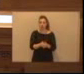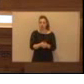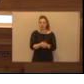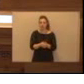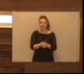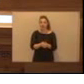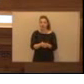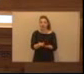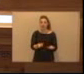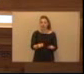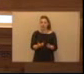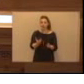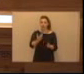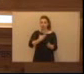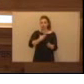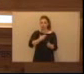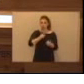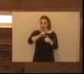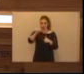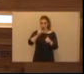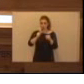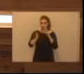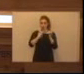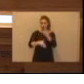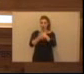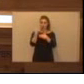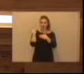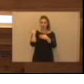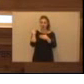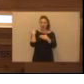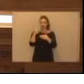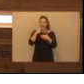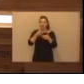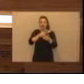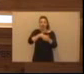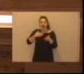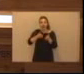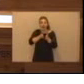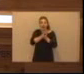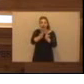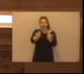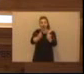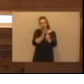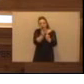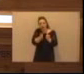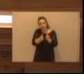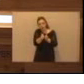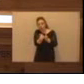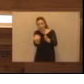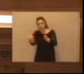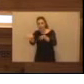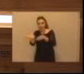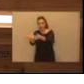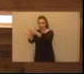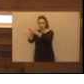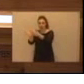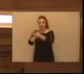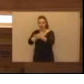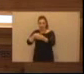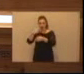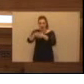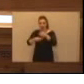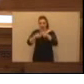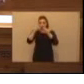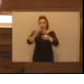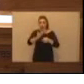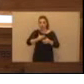es que el Ayuntamiento de Gijón en aquellos momentos pedía este pinchazo en la griega. Era la solución que planteaba el Gobierno de Gijón en aquellos